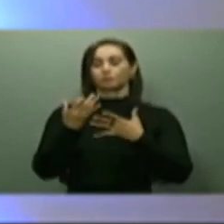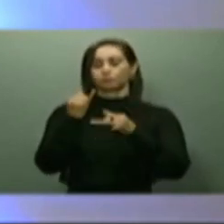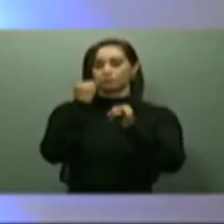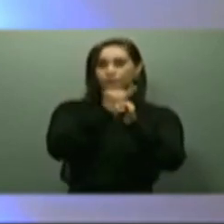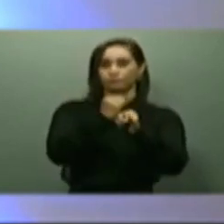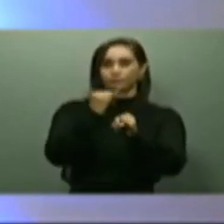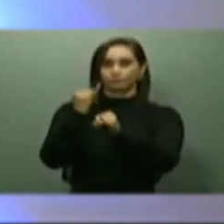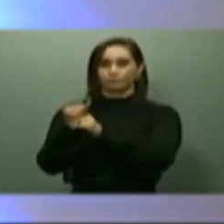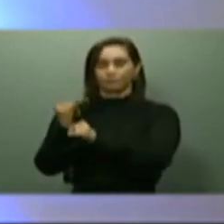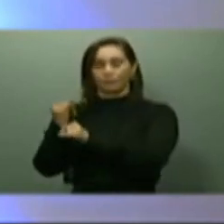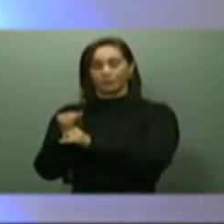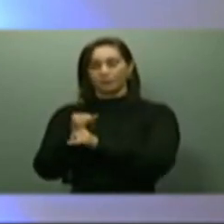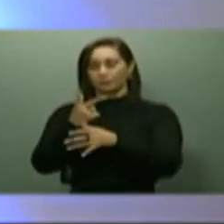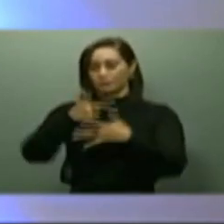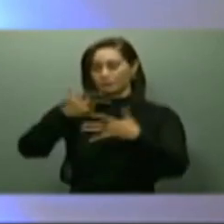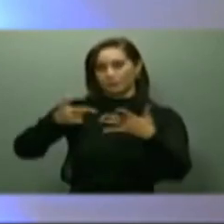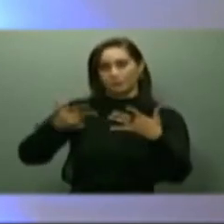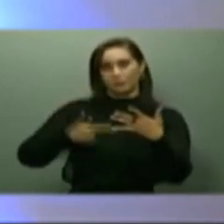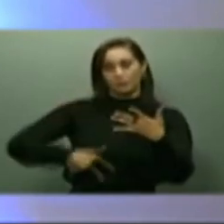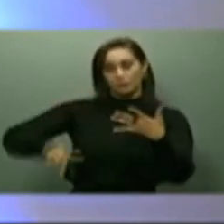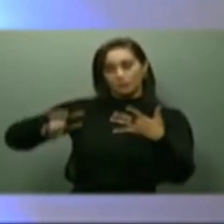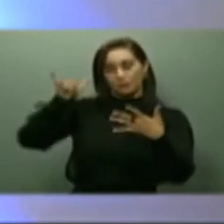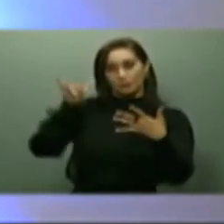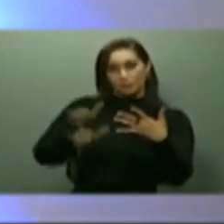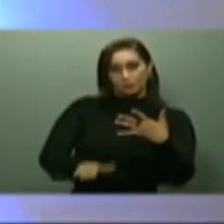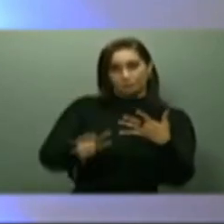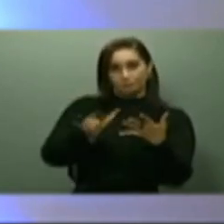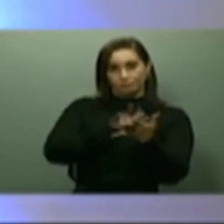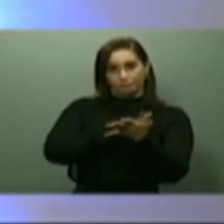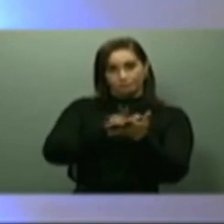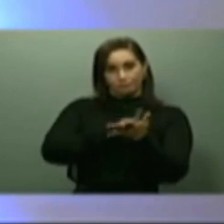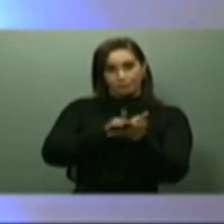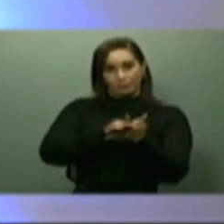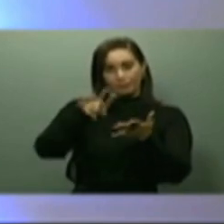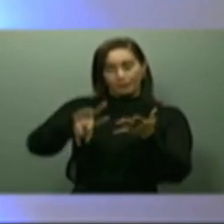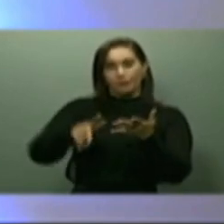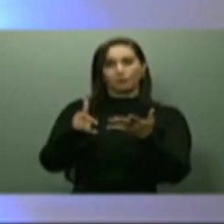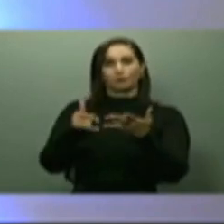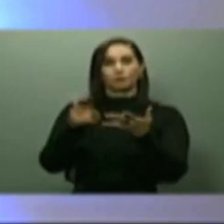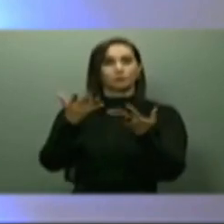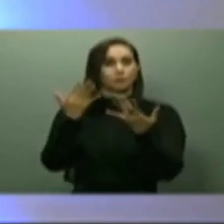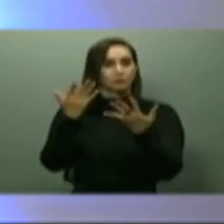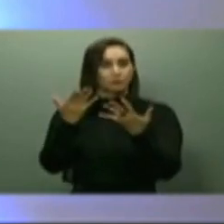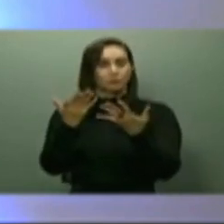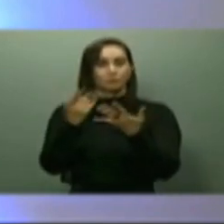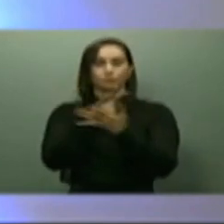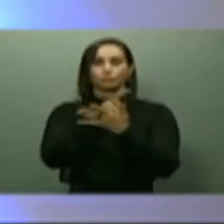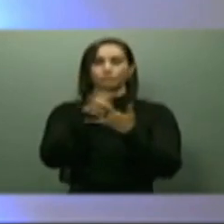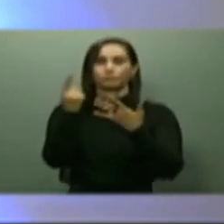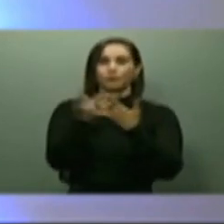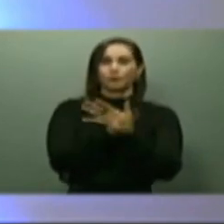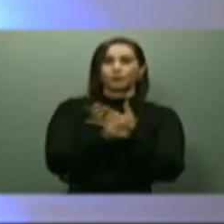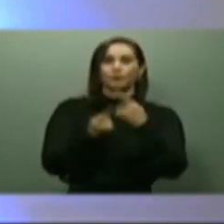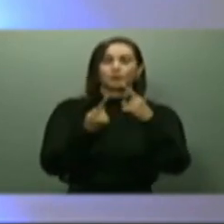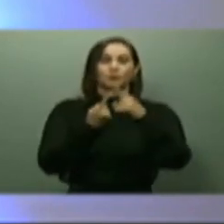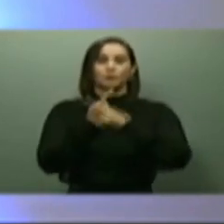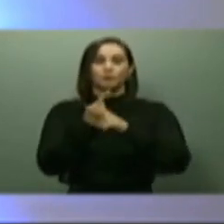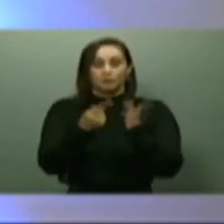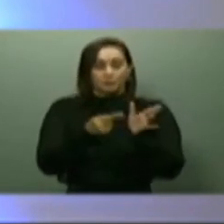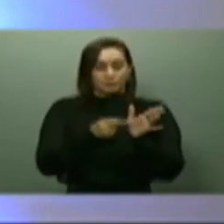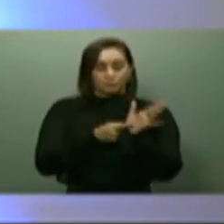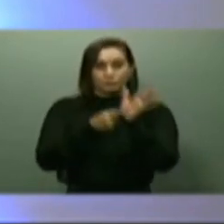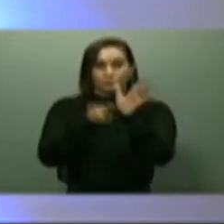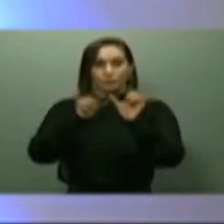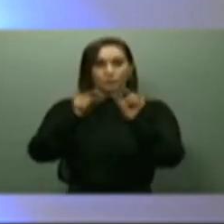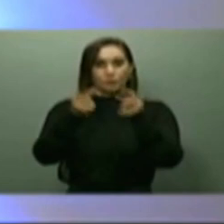específicas, y yo les rogaría a los dominicanos y dominicanas que residen en los Estados Unidos que nos compartan sus inquietudes respecto a los anuncios que está haciendo el